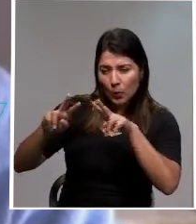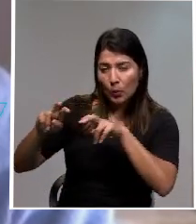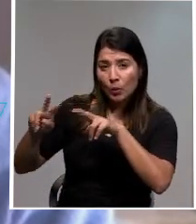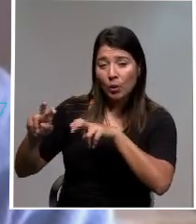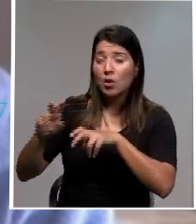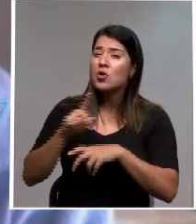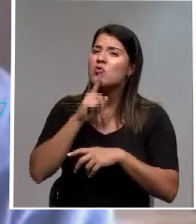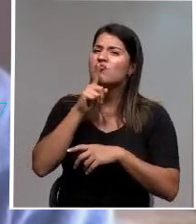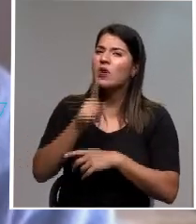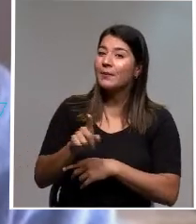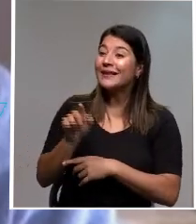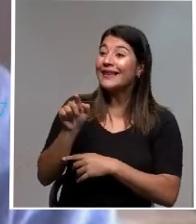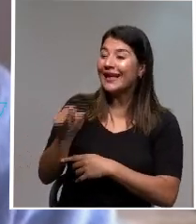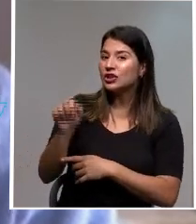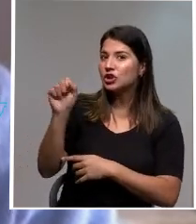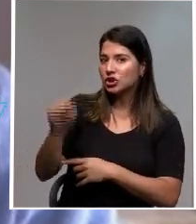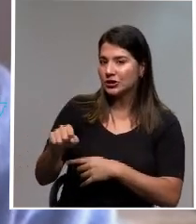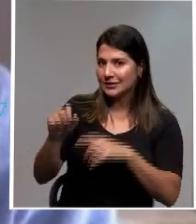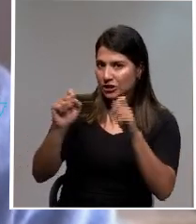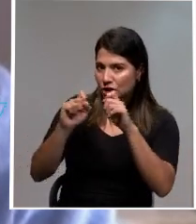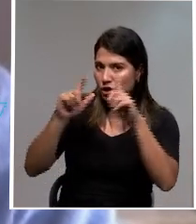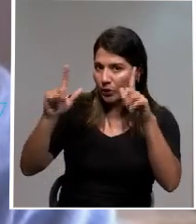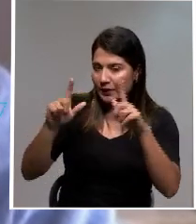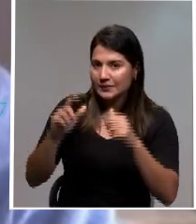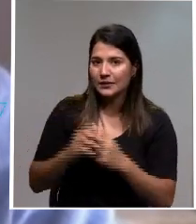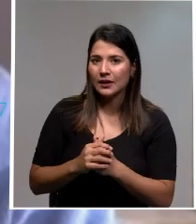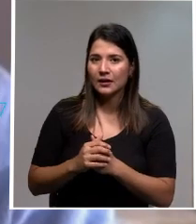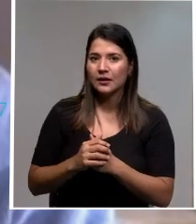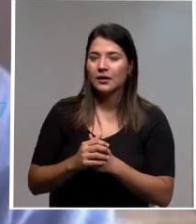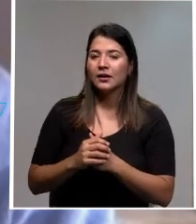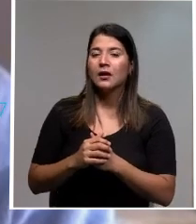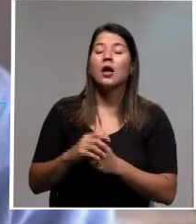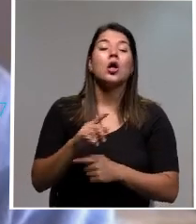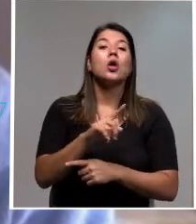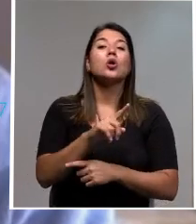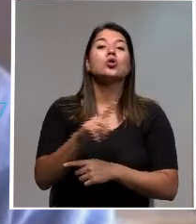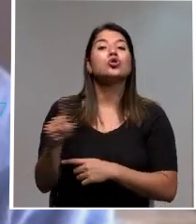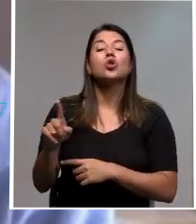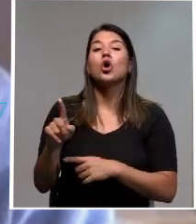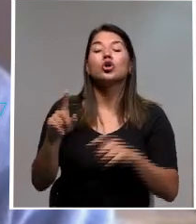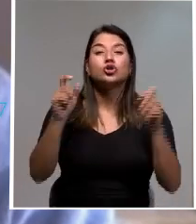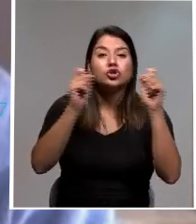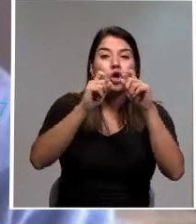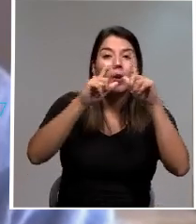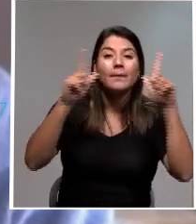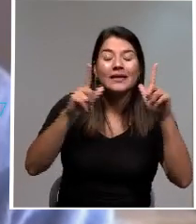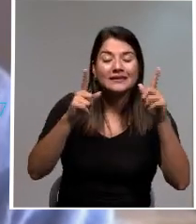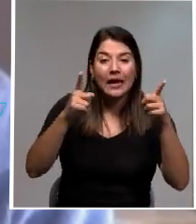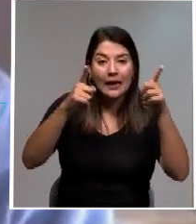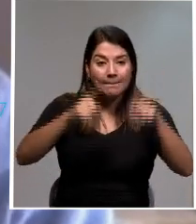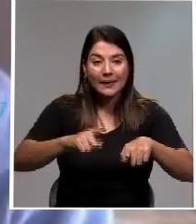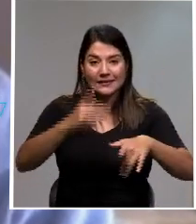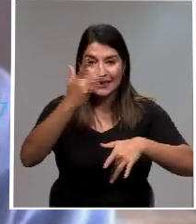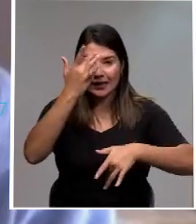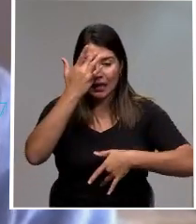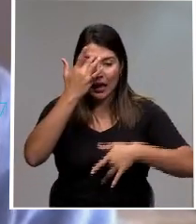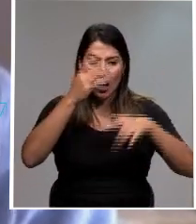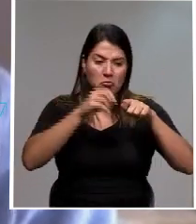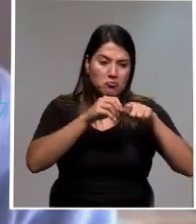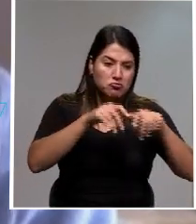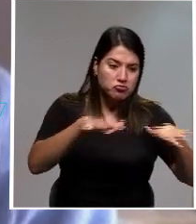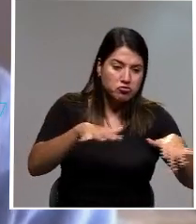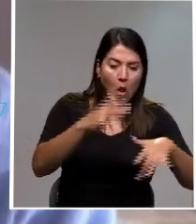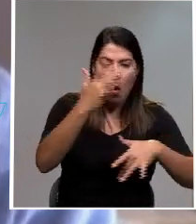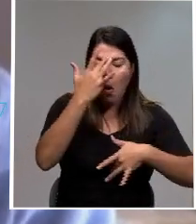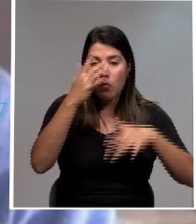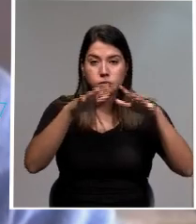no fue una sorpresa. No es una sorpresa que ocurran las epidemias o las pandemias. Lo que